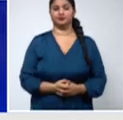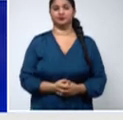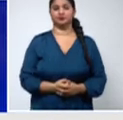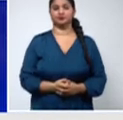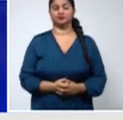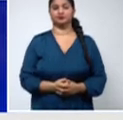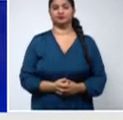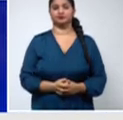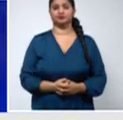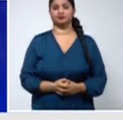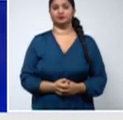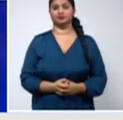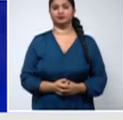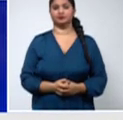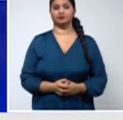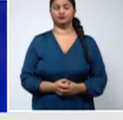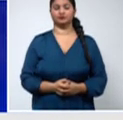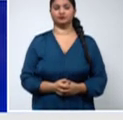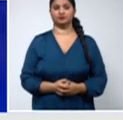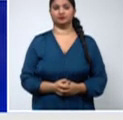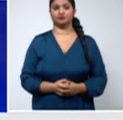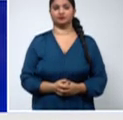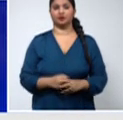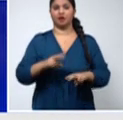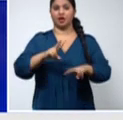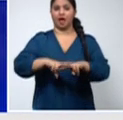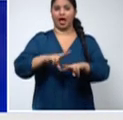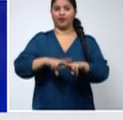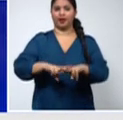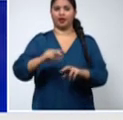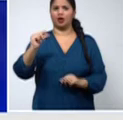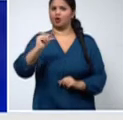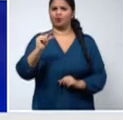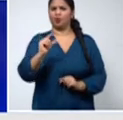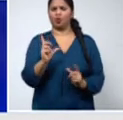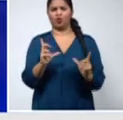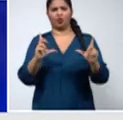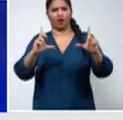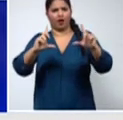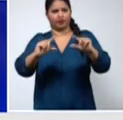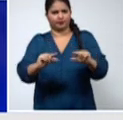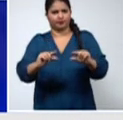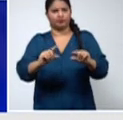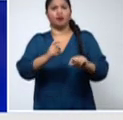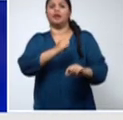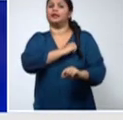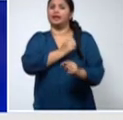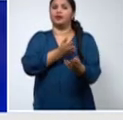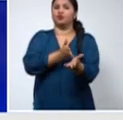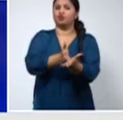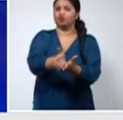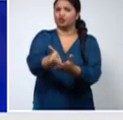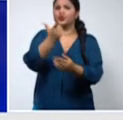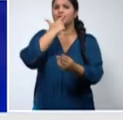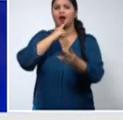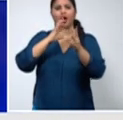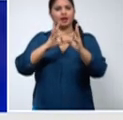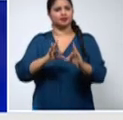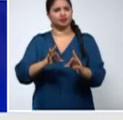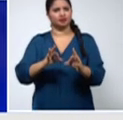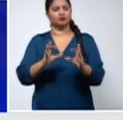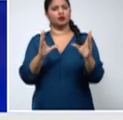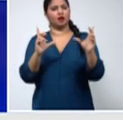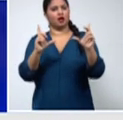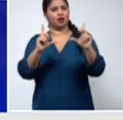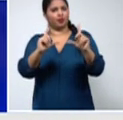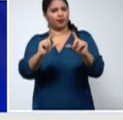La Habana, una reducción que lo que más quisiéramos que se mantenga, porque indiscutiblemente la transmisión en La